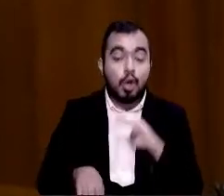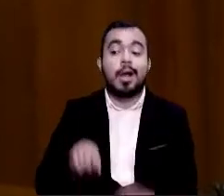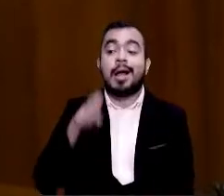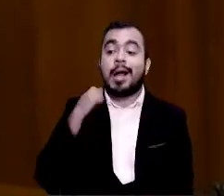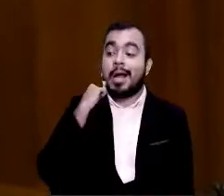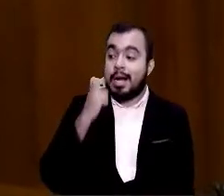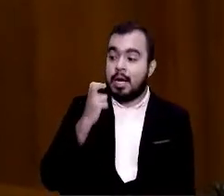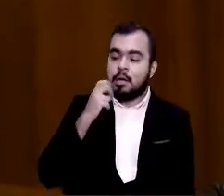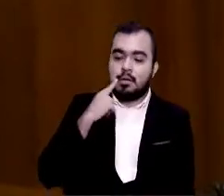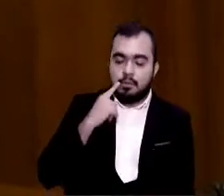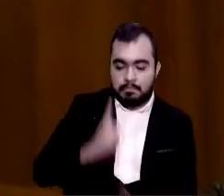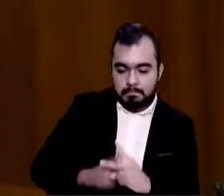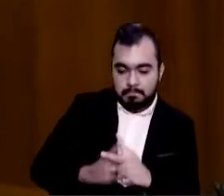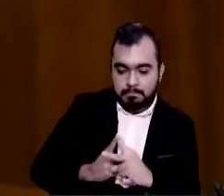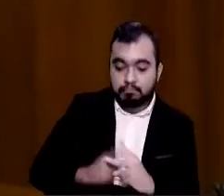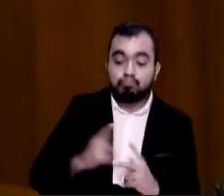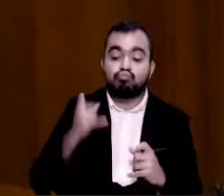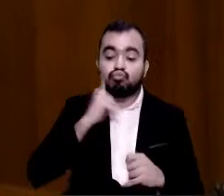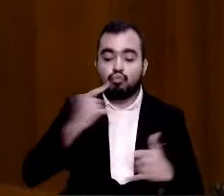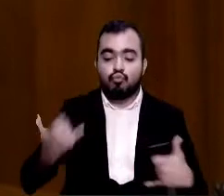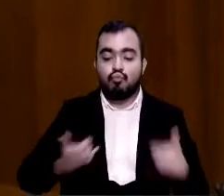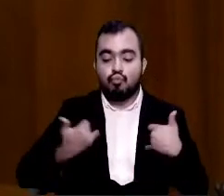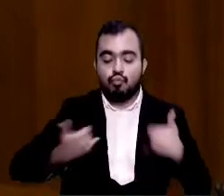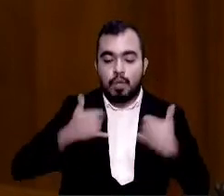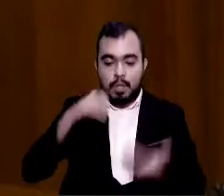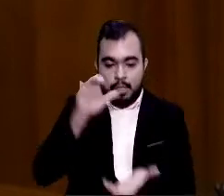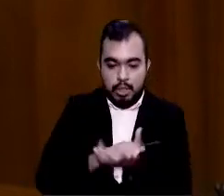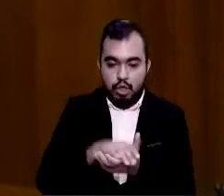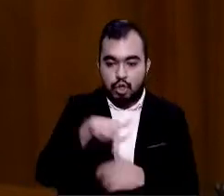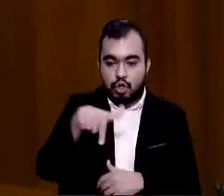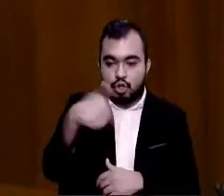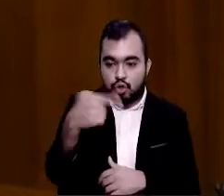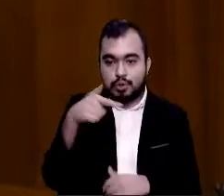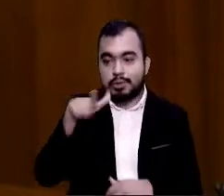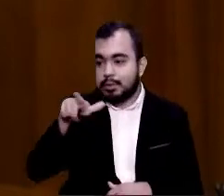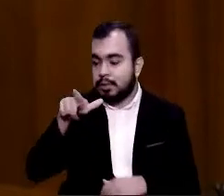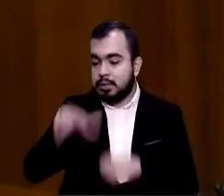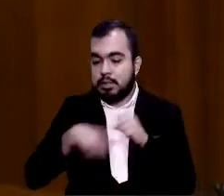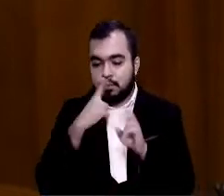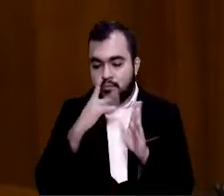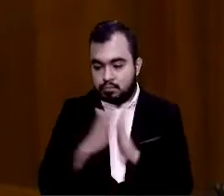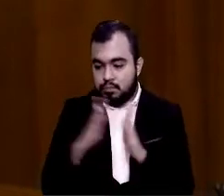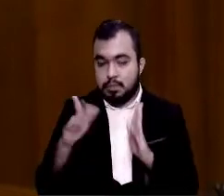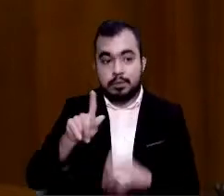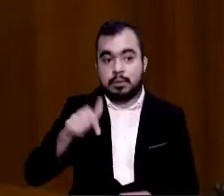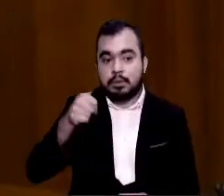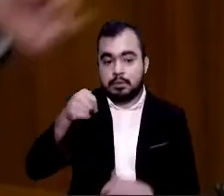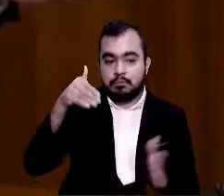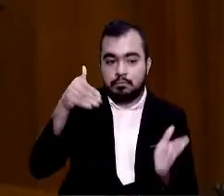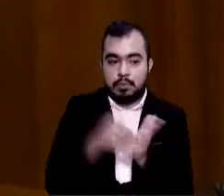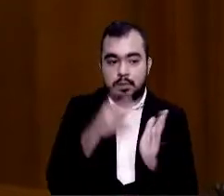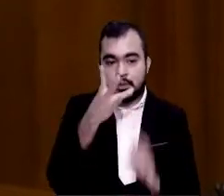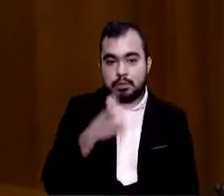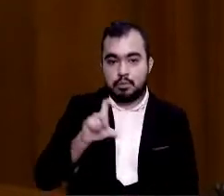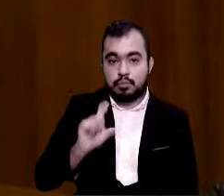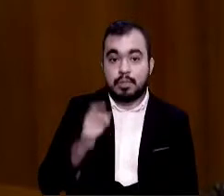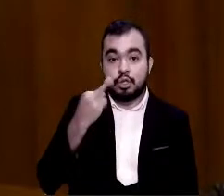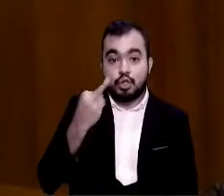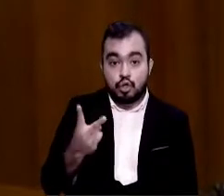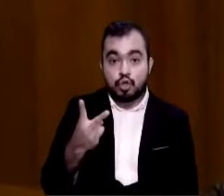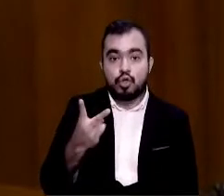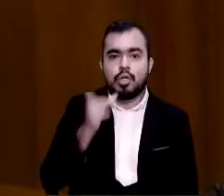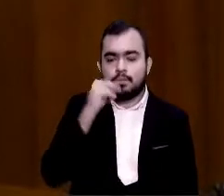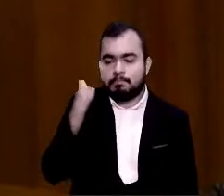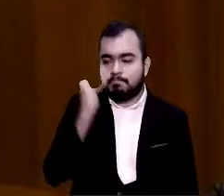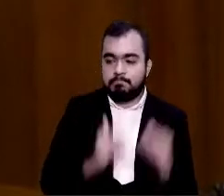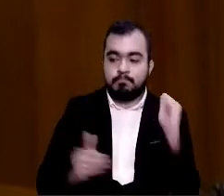la cantidad de mujeres adolescentes casadas o unidas entre los 12 y 17 años era de 76.322, 3 veces superior a la